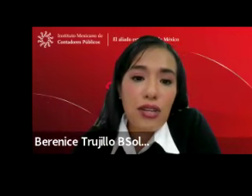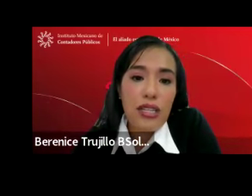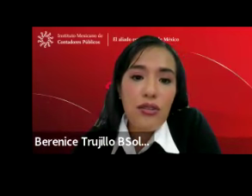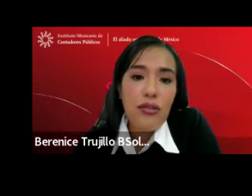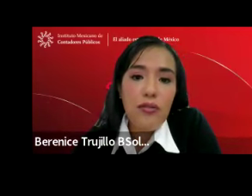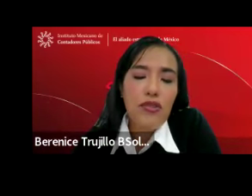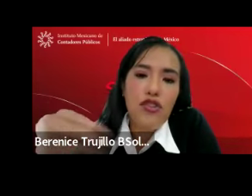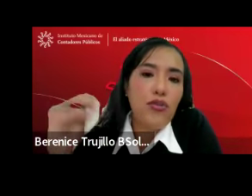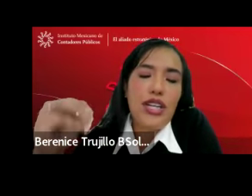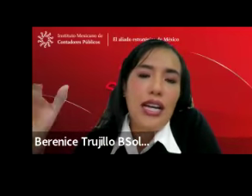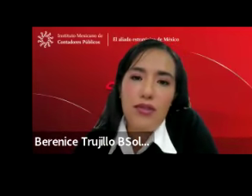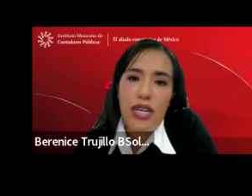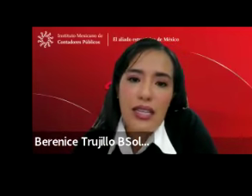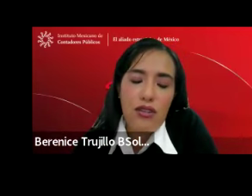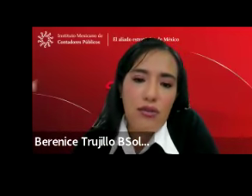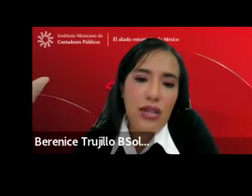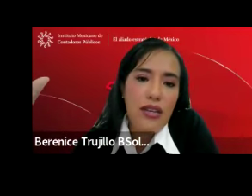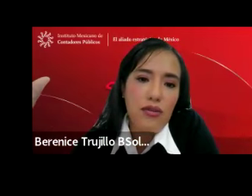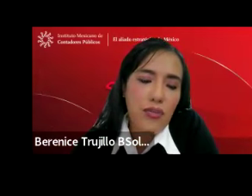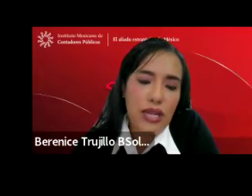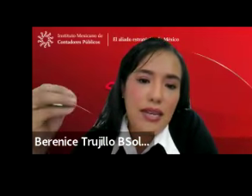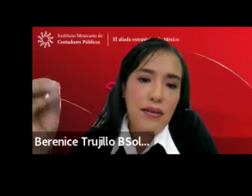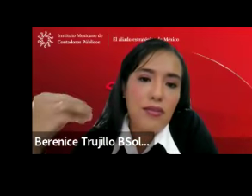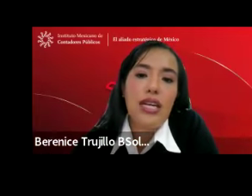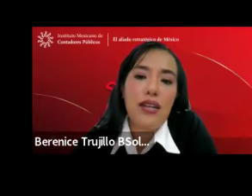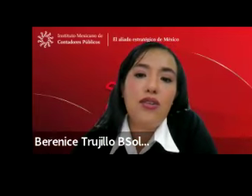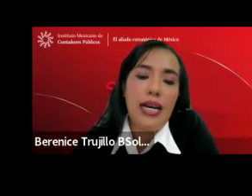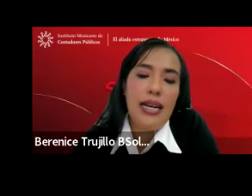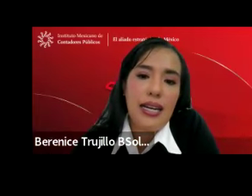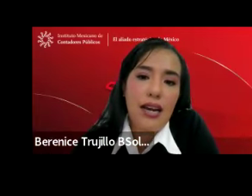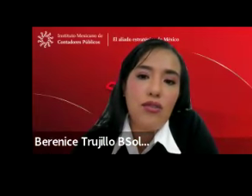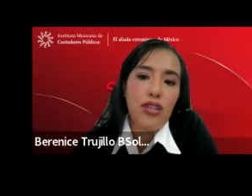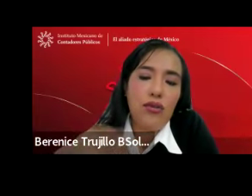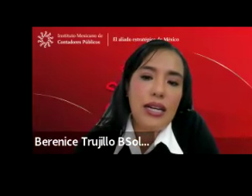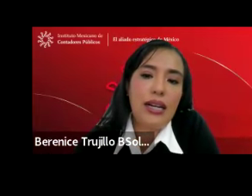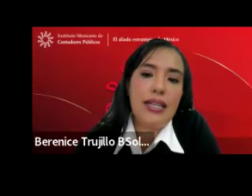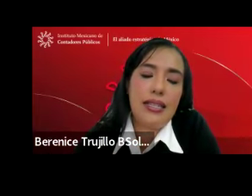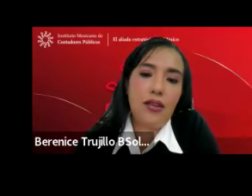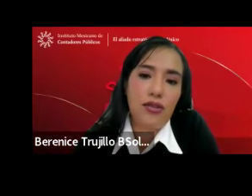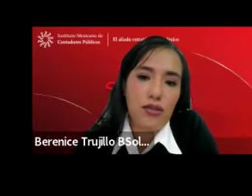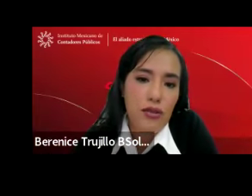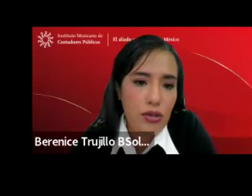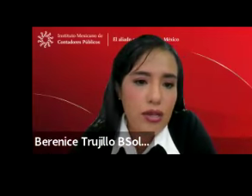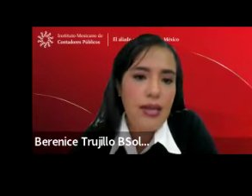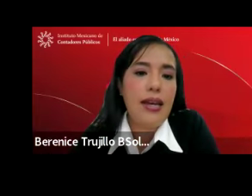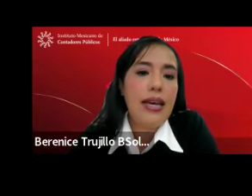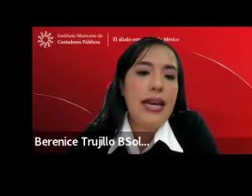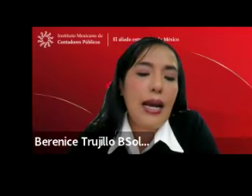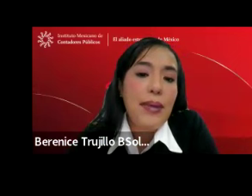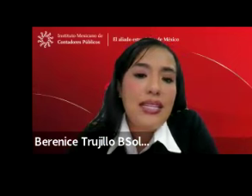sale de alto riesgo, pues no lo voy a ir a buscar dentro de un año, ¿no? Porque sabemos que no va a continuar con